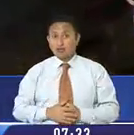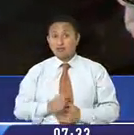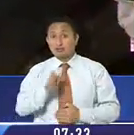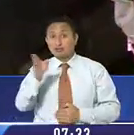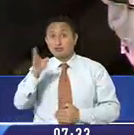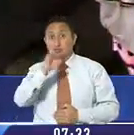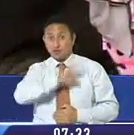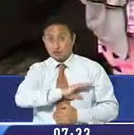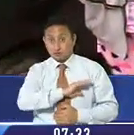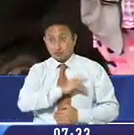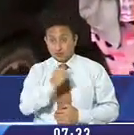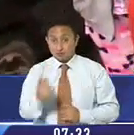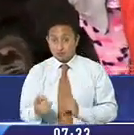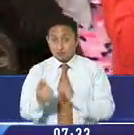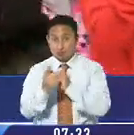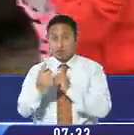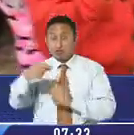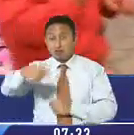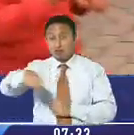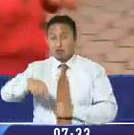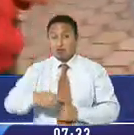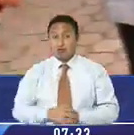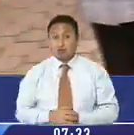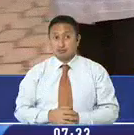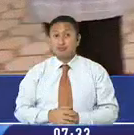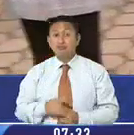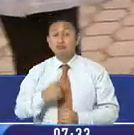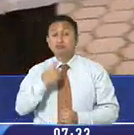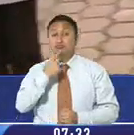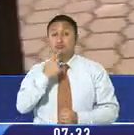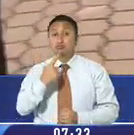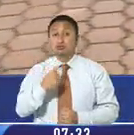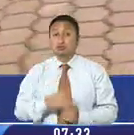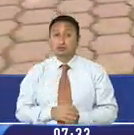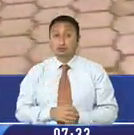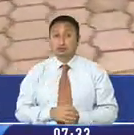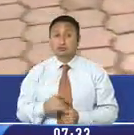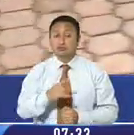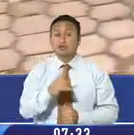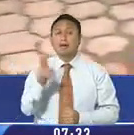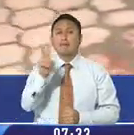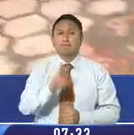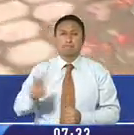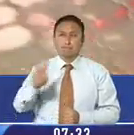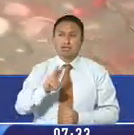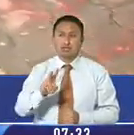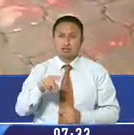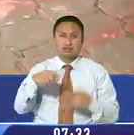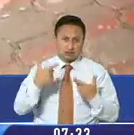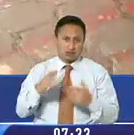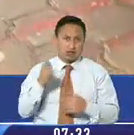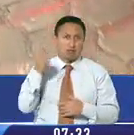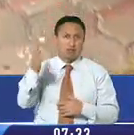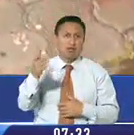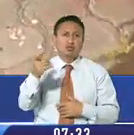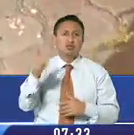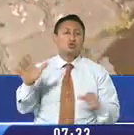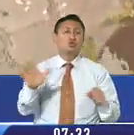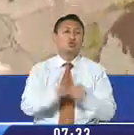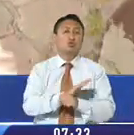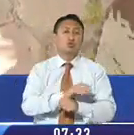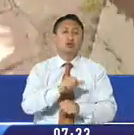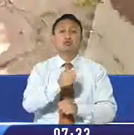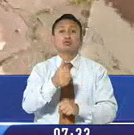acá, a Quitumbe. Me supieron decir que el viernes ojalá se vayan, porque están ocupados